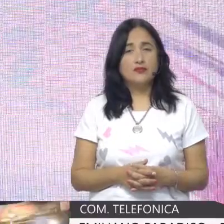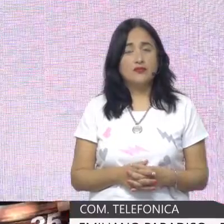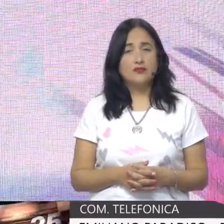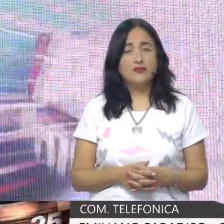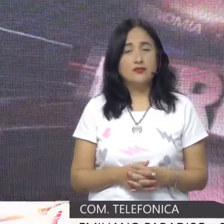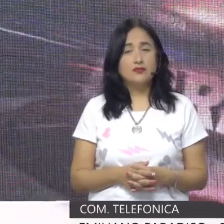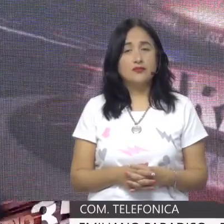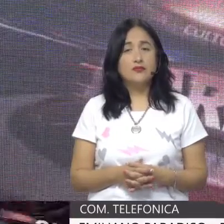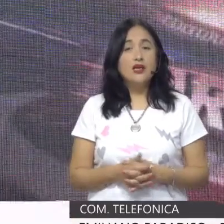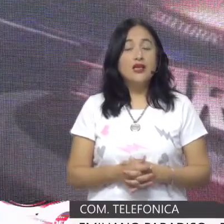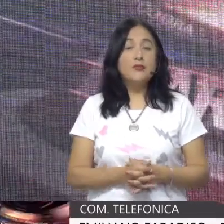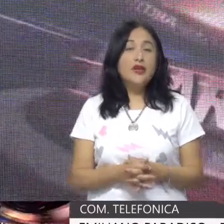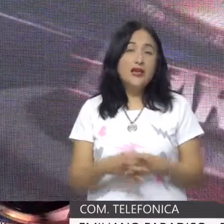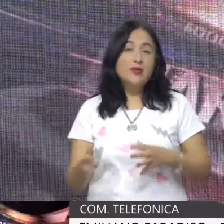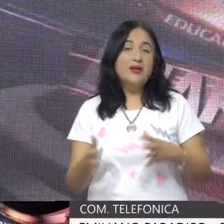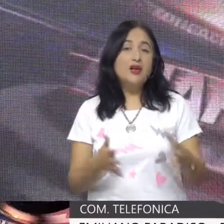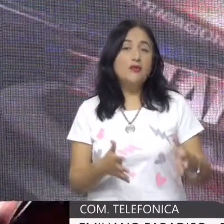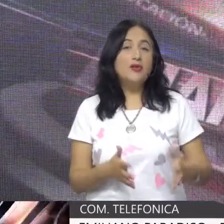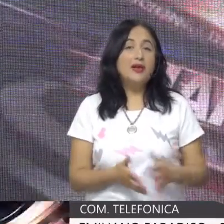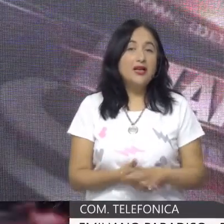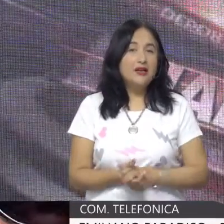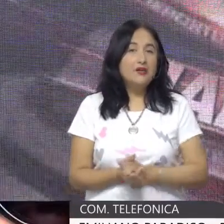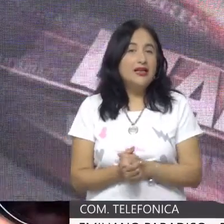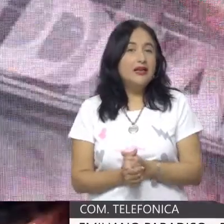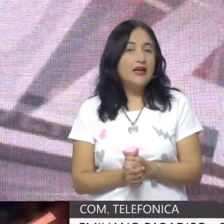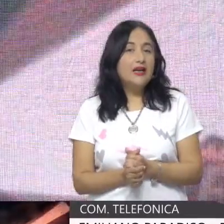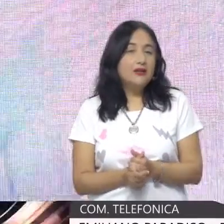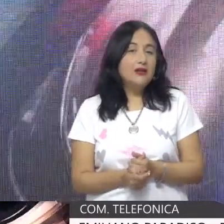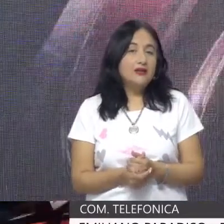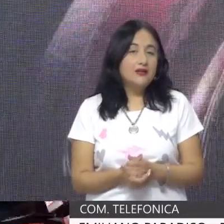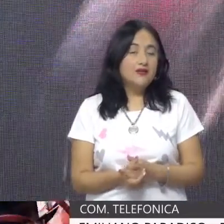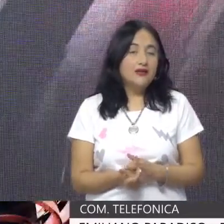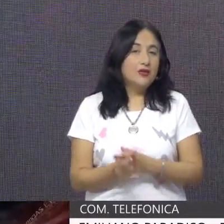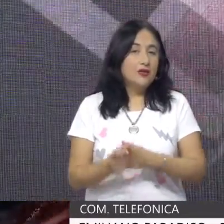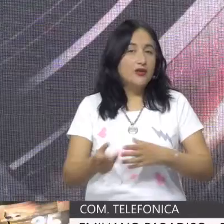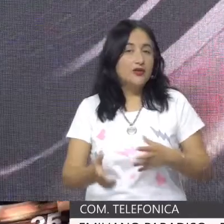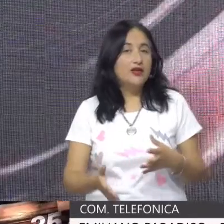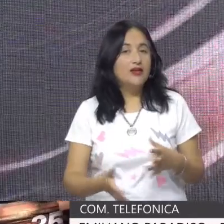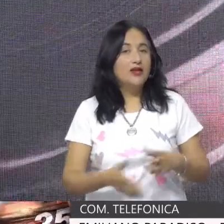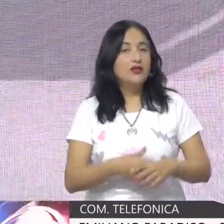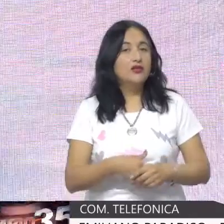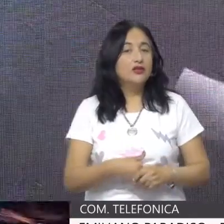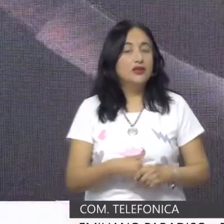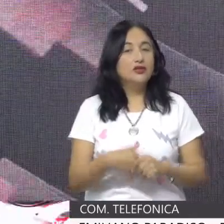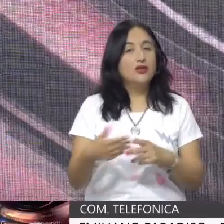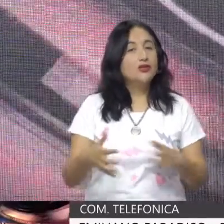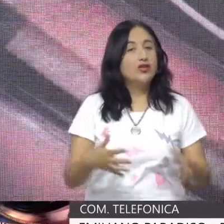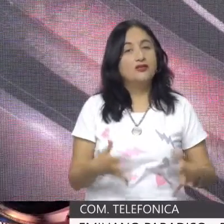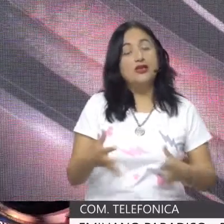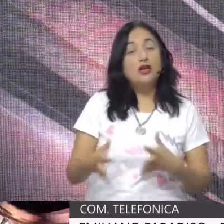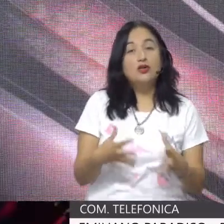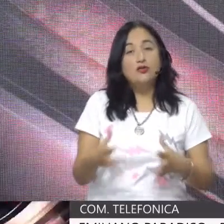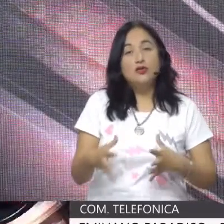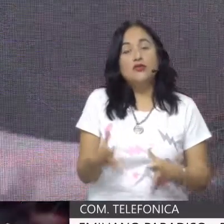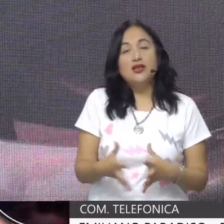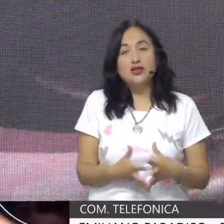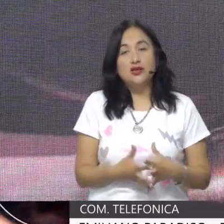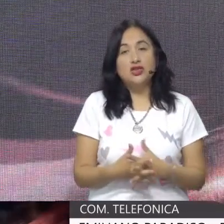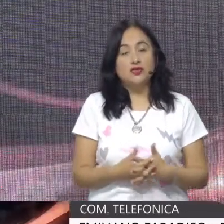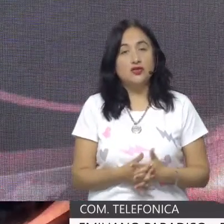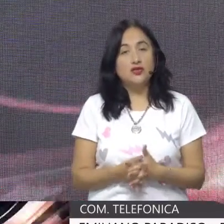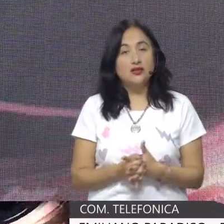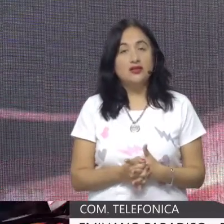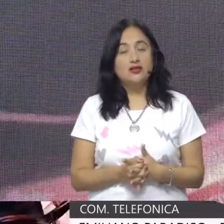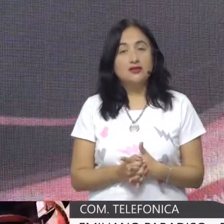se inscriba. Y por ejemplo, para comprobar la regularidad, si las escuelas no están abriendo, no están otorgando certificados, ¿cómo hacen